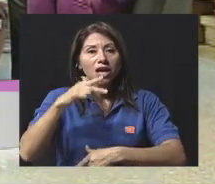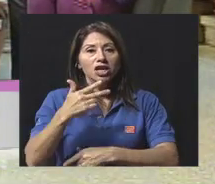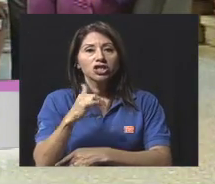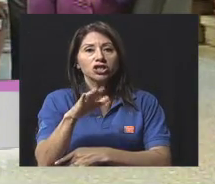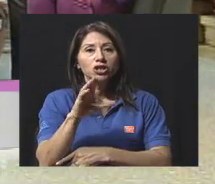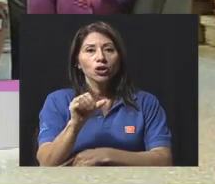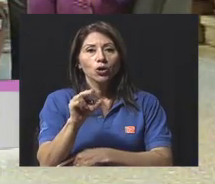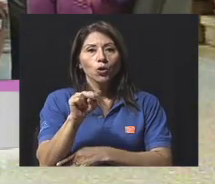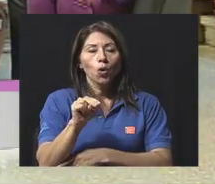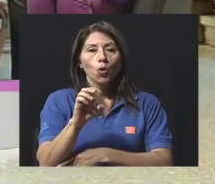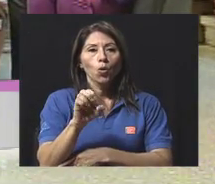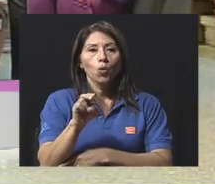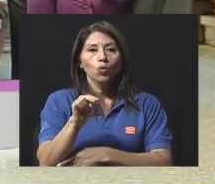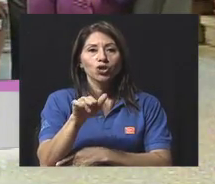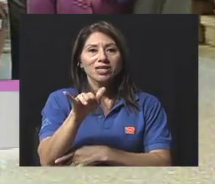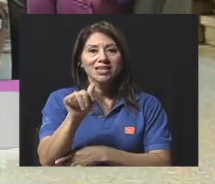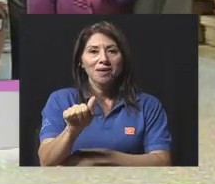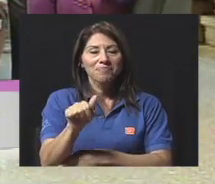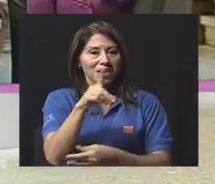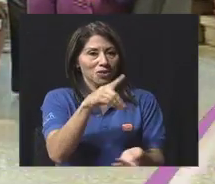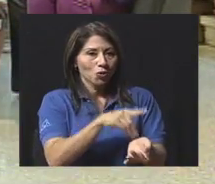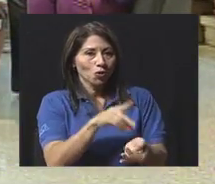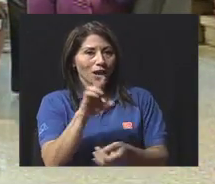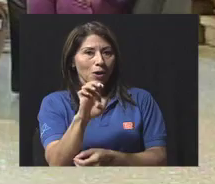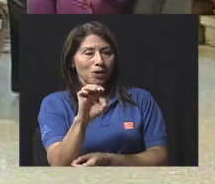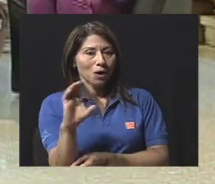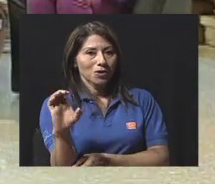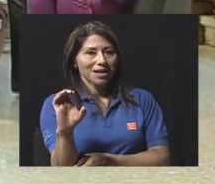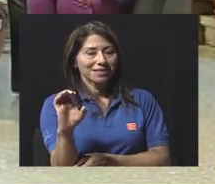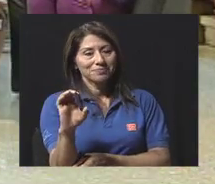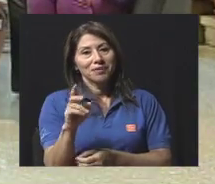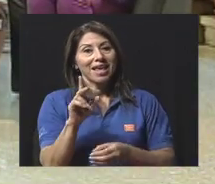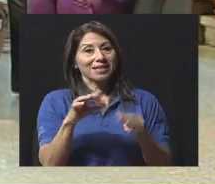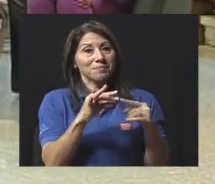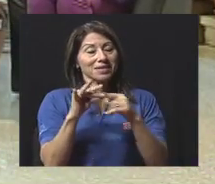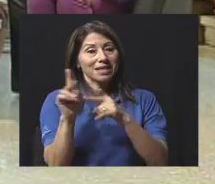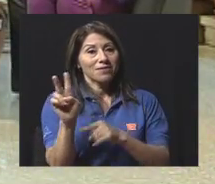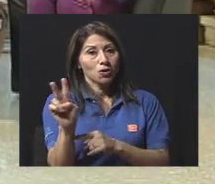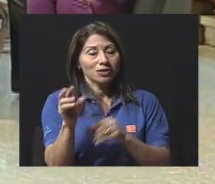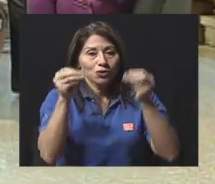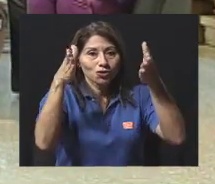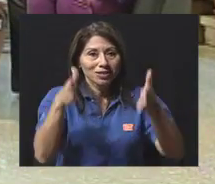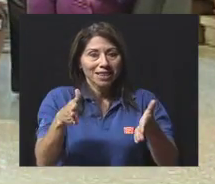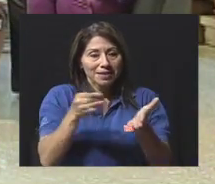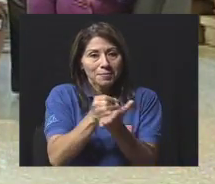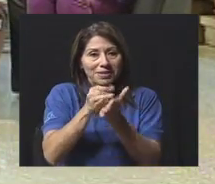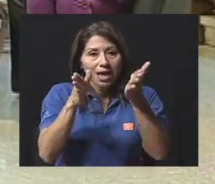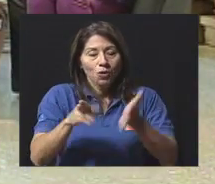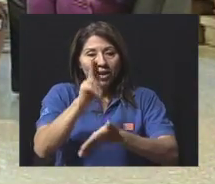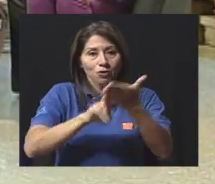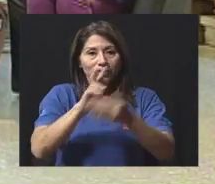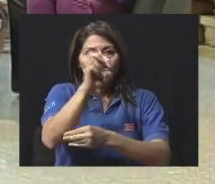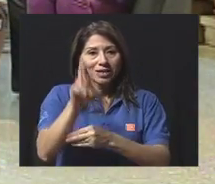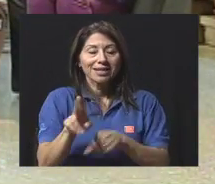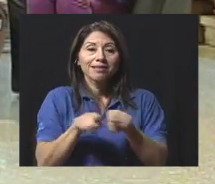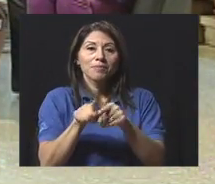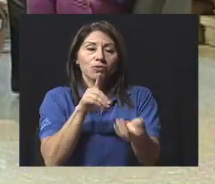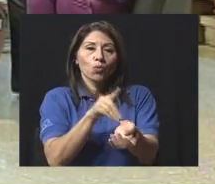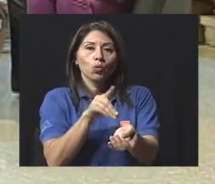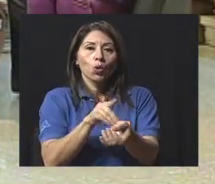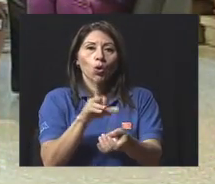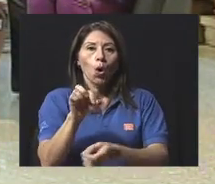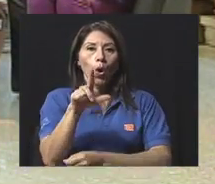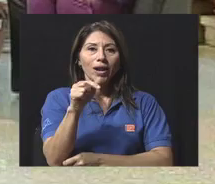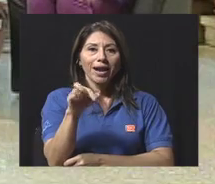de la doctora Eugenia Corrales ella es viróloga Doc investigadora de la Universidad de Costa Rica y también se ubica con nosotros el doctor olger